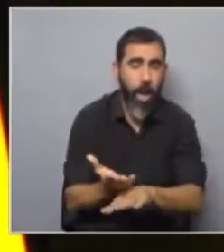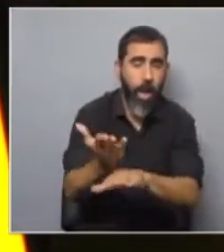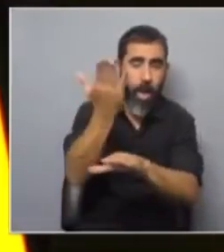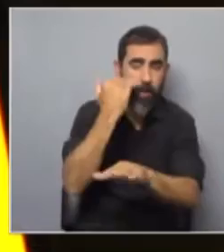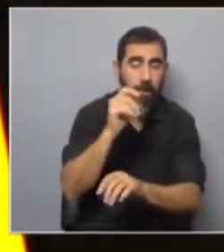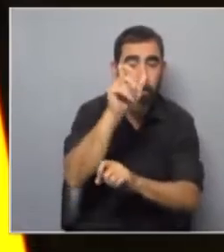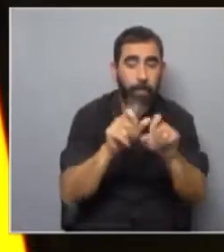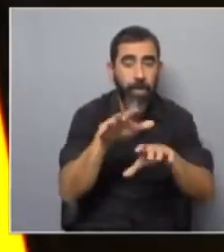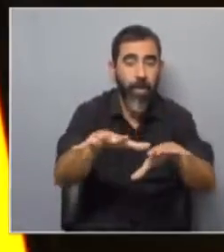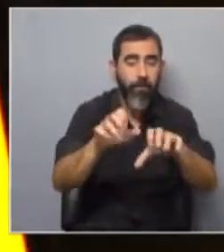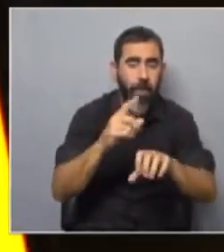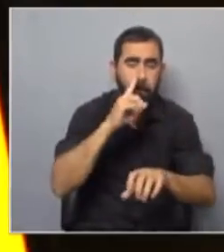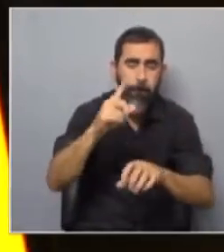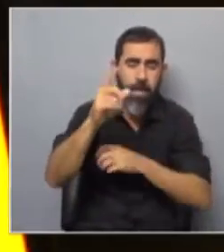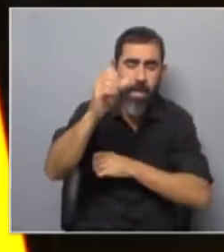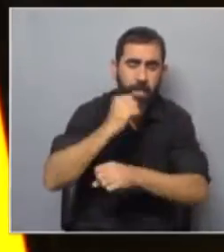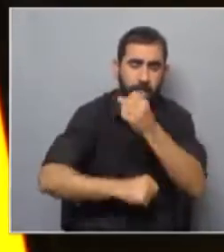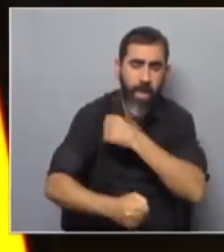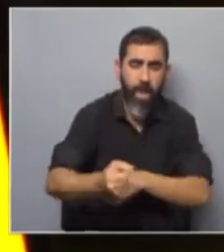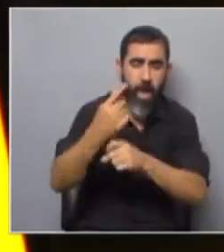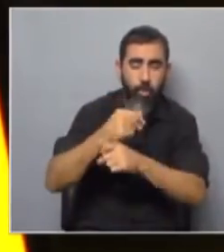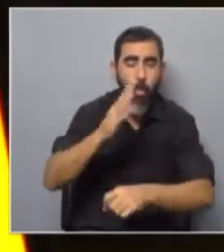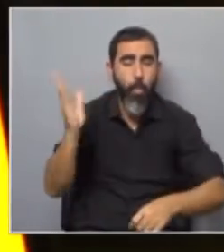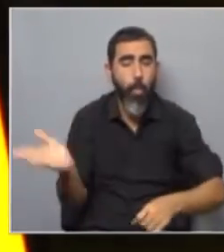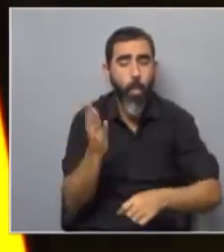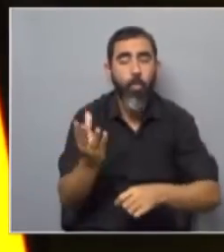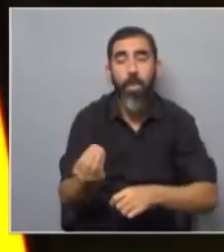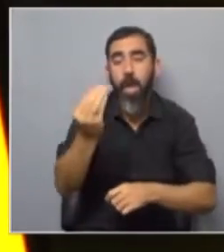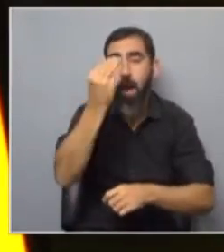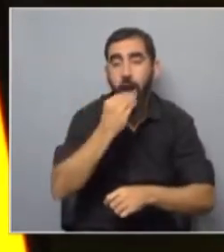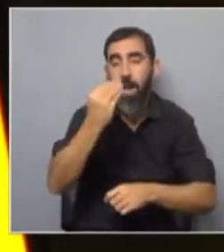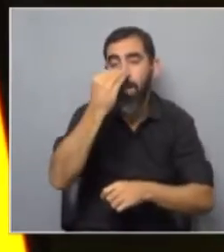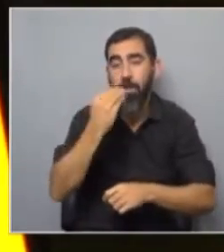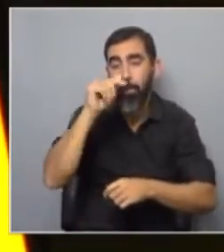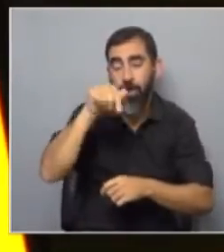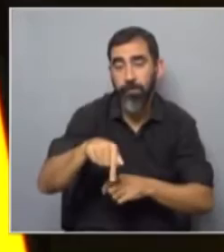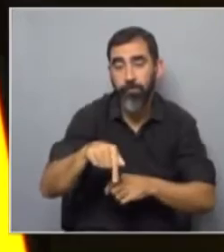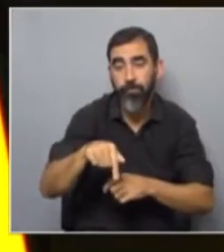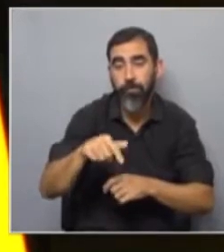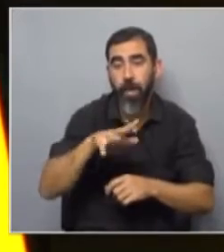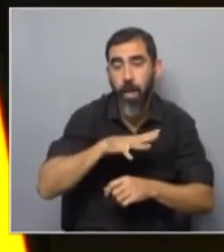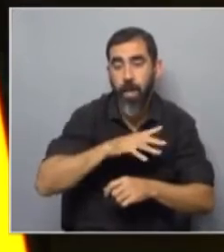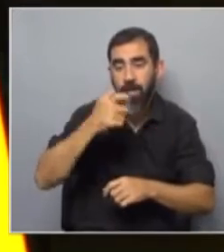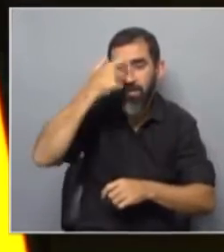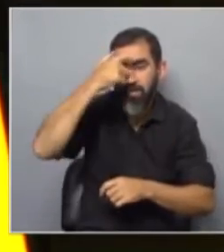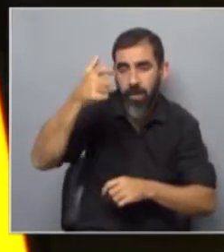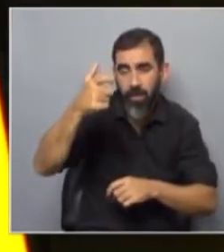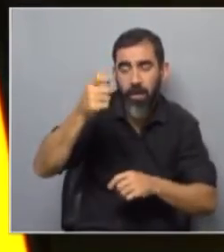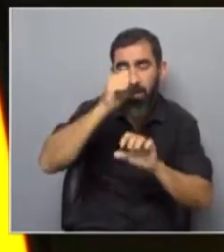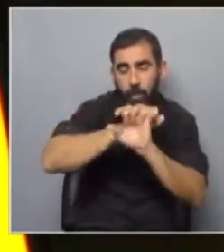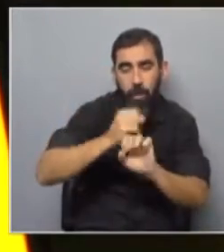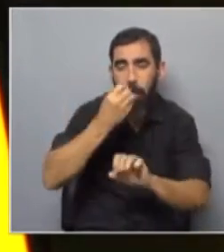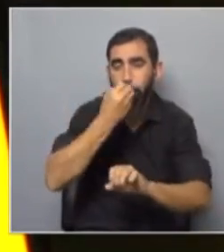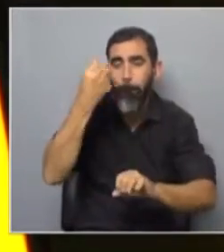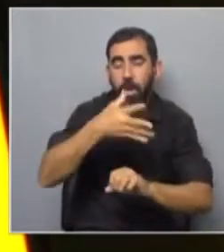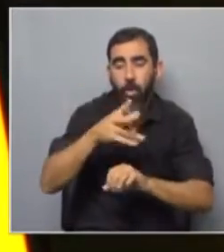habitantes que hace miles de años producían sus alimentos sobre esta tierra, manejaban técnicas que les permitían